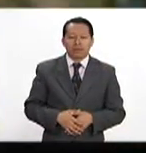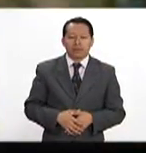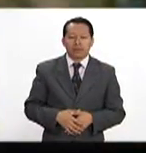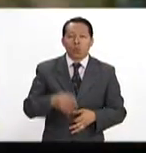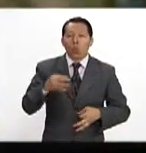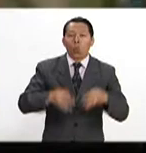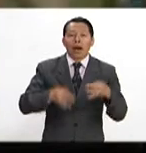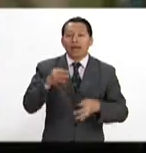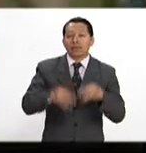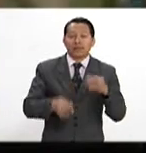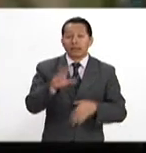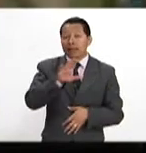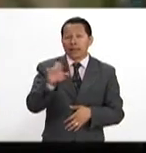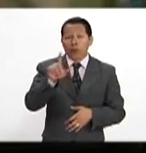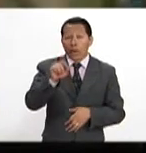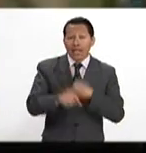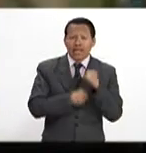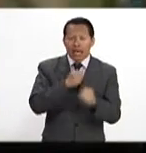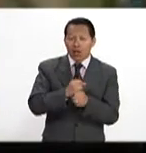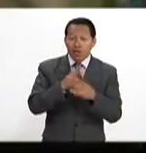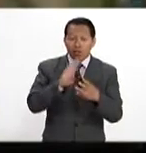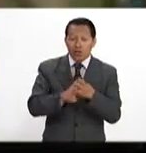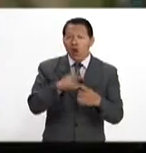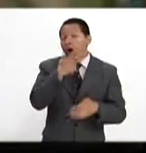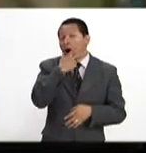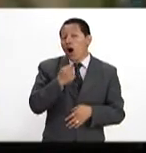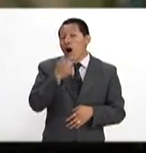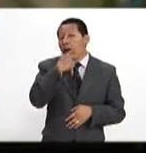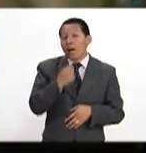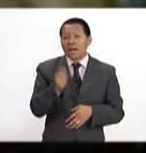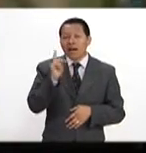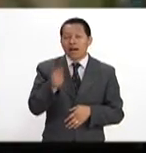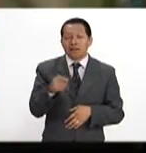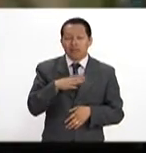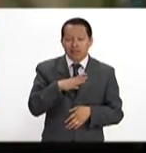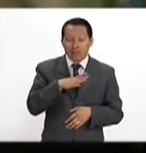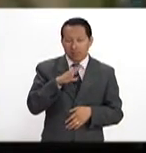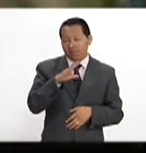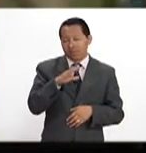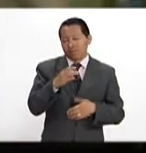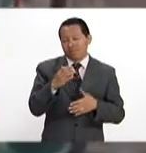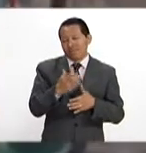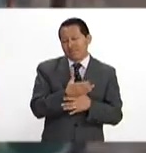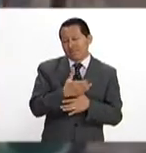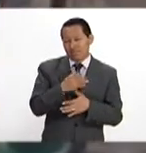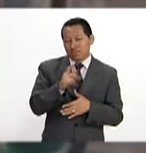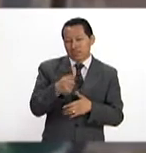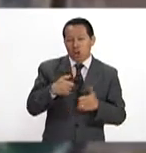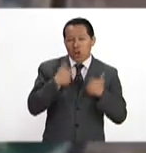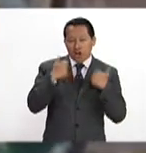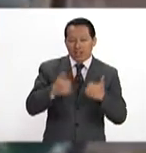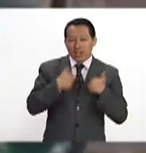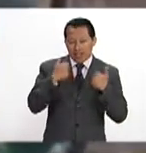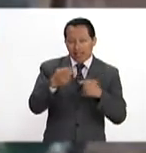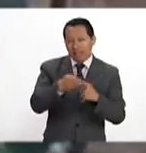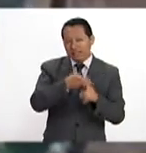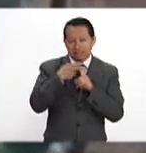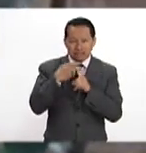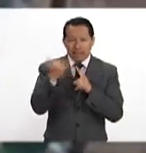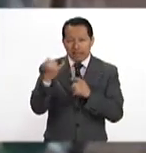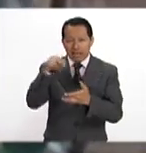Un juez dictó 520 años de prisión a un hombre involucrado en el caso del Bar Heaven, en el que jóvenes fueron secuestrados